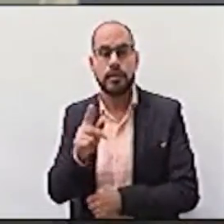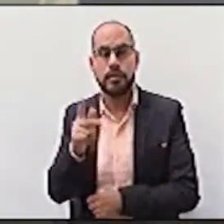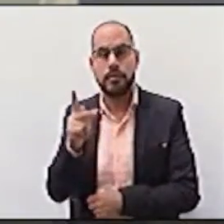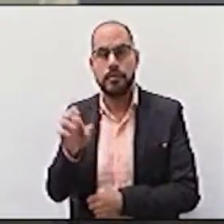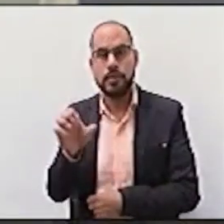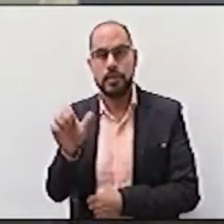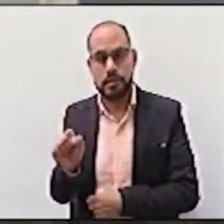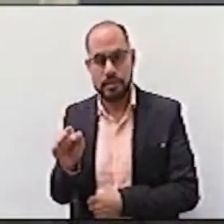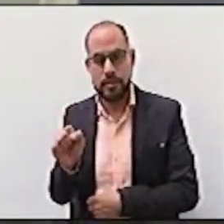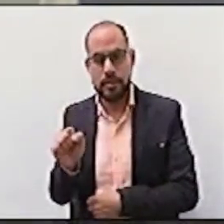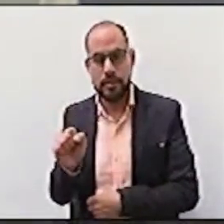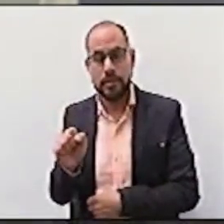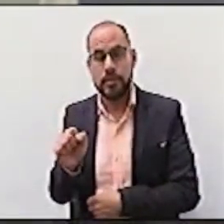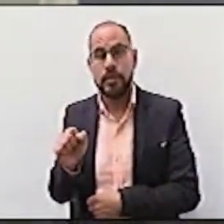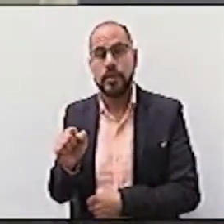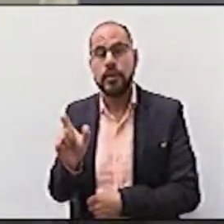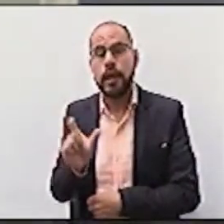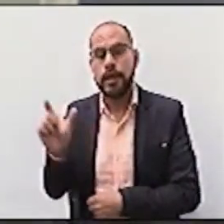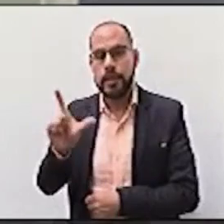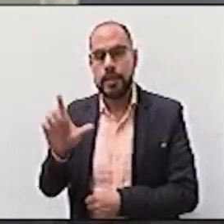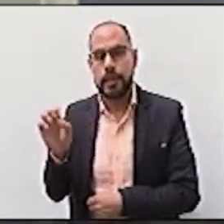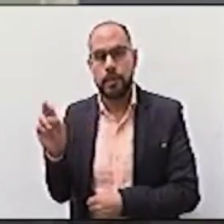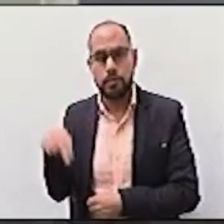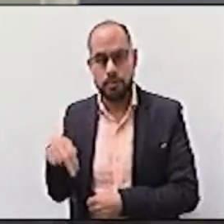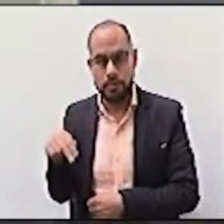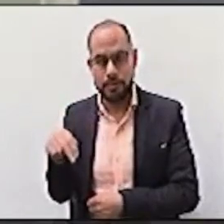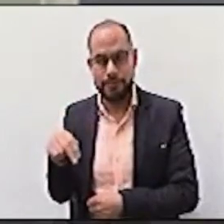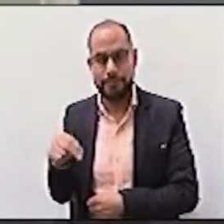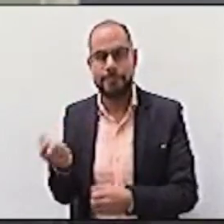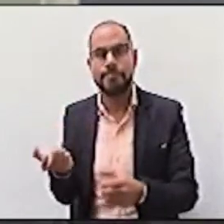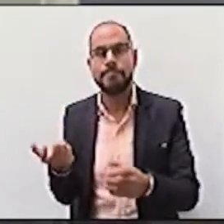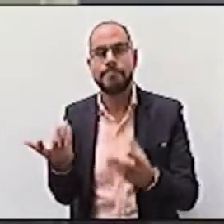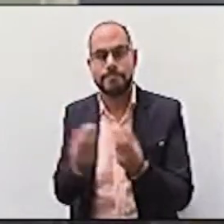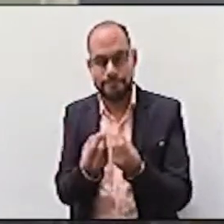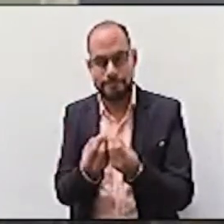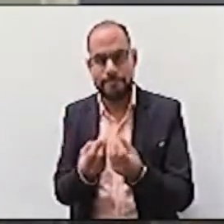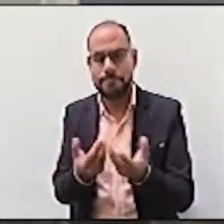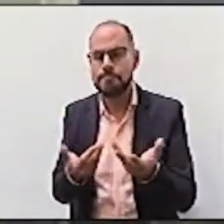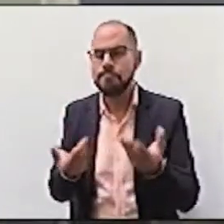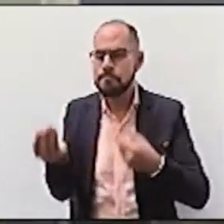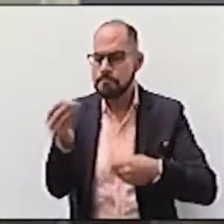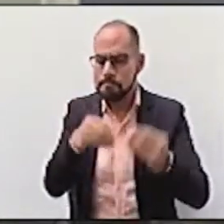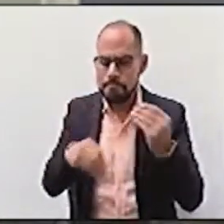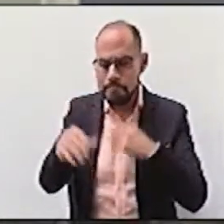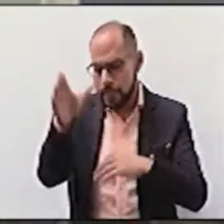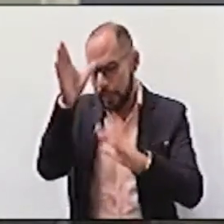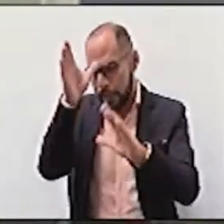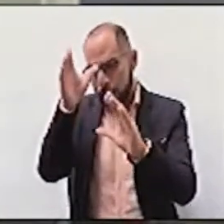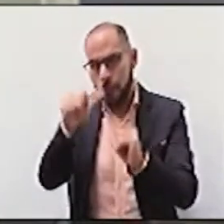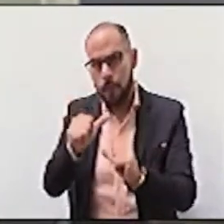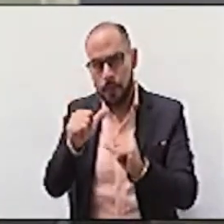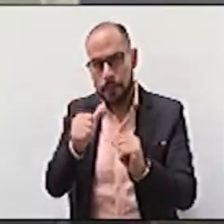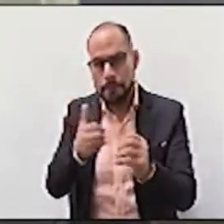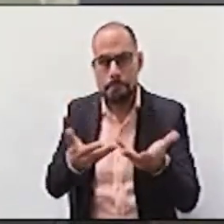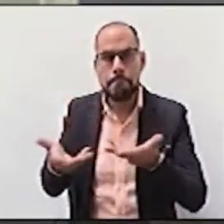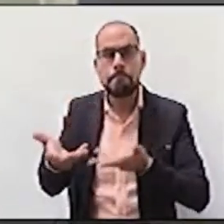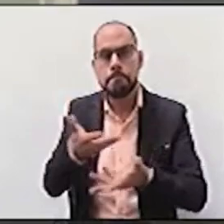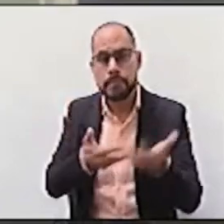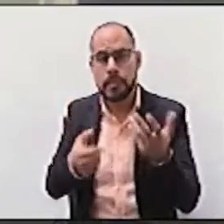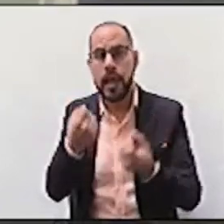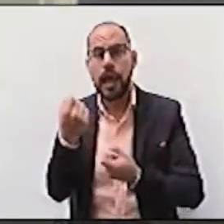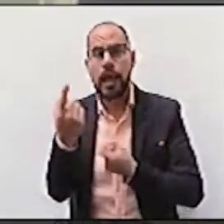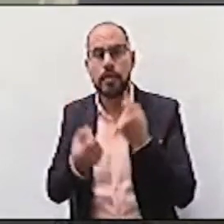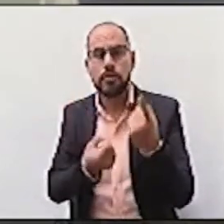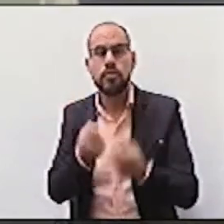y ya se añadieron a esta construcción de acuerdos algunos